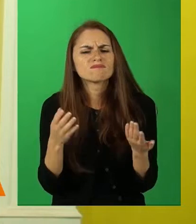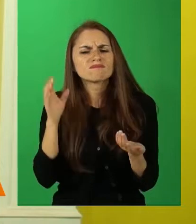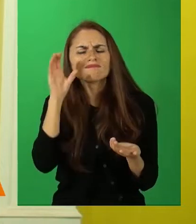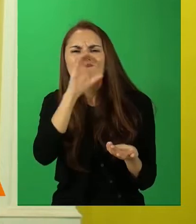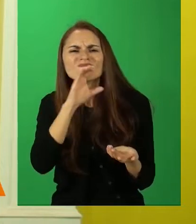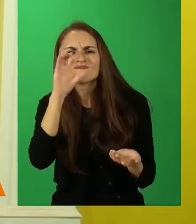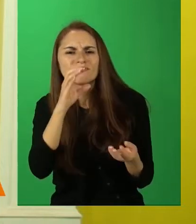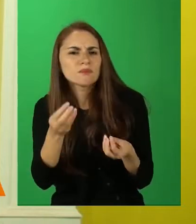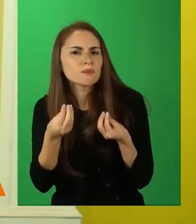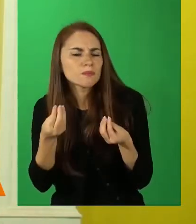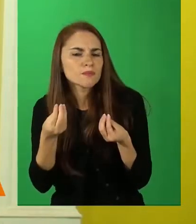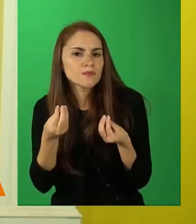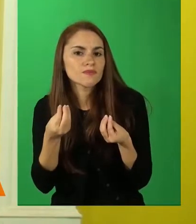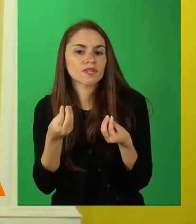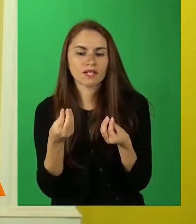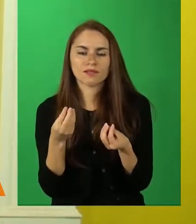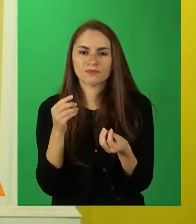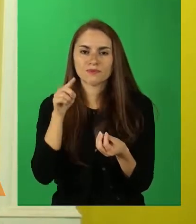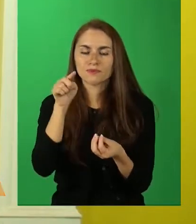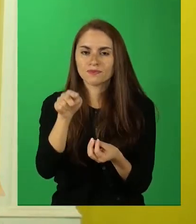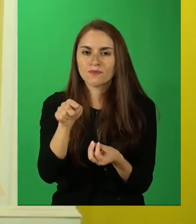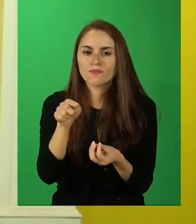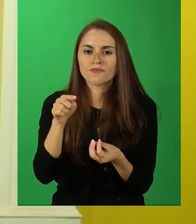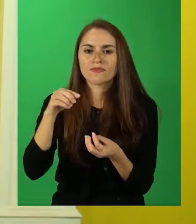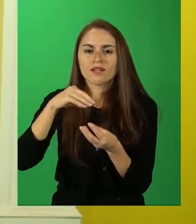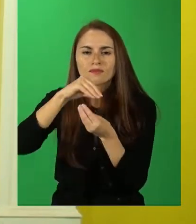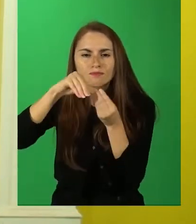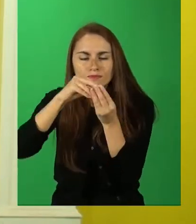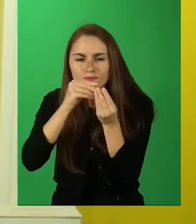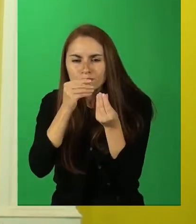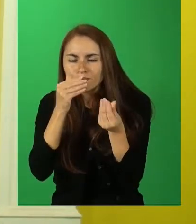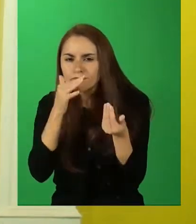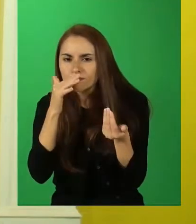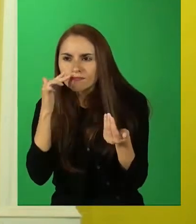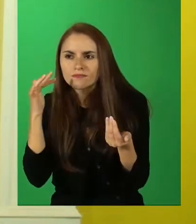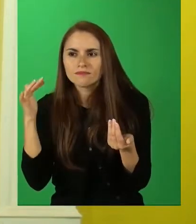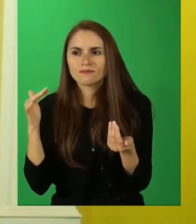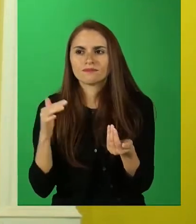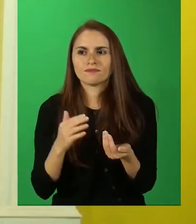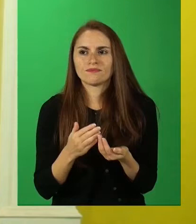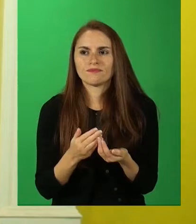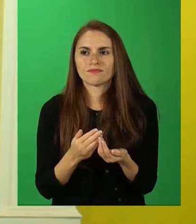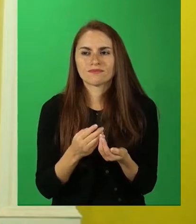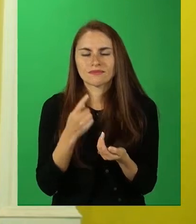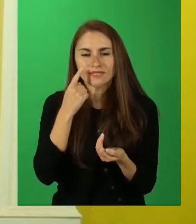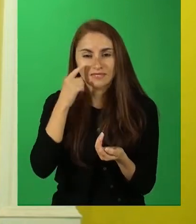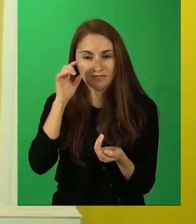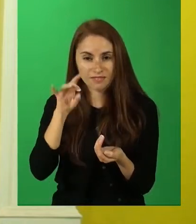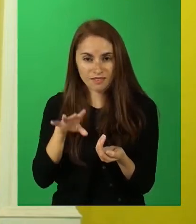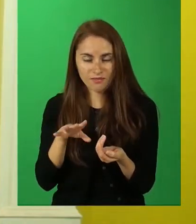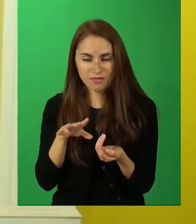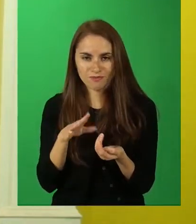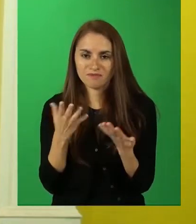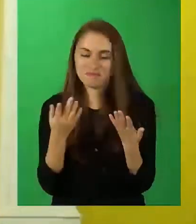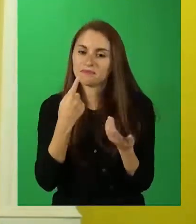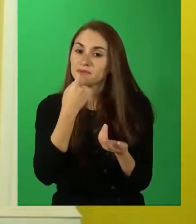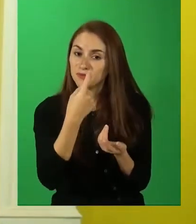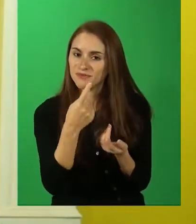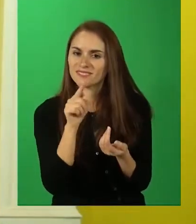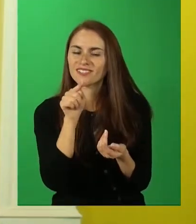Traer especias. ¿Saben lo que son las especias, niñas y niños? Pregunten en su